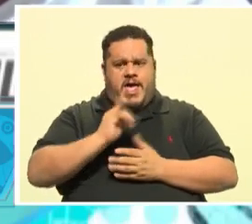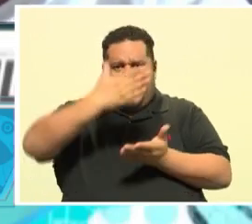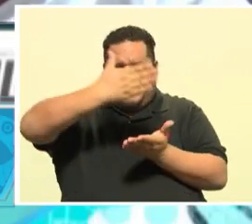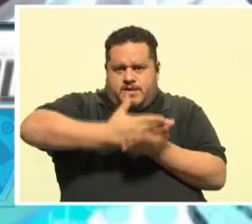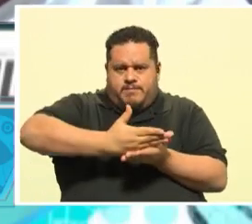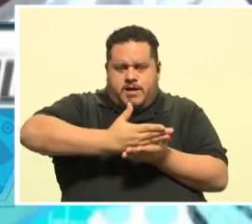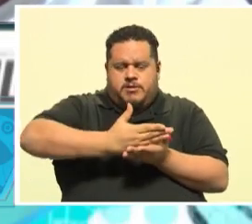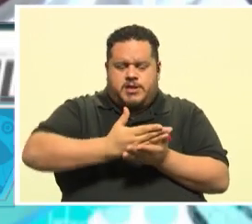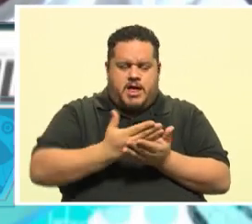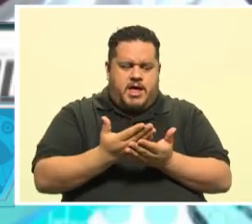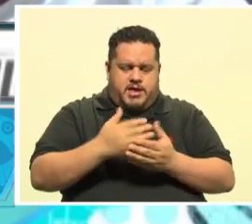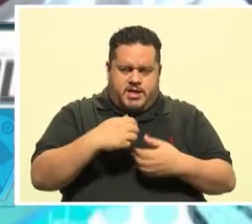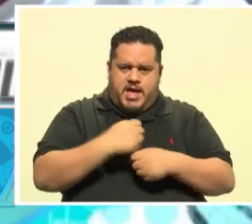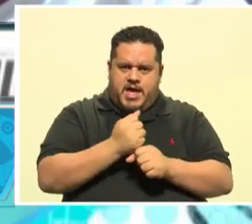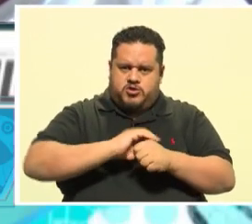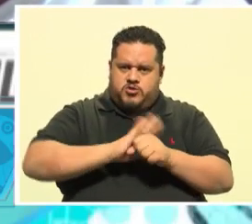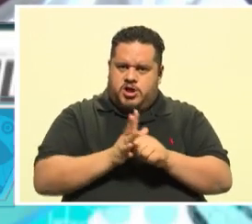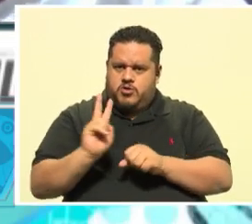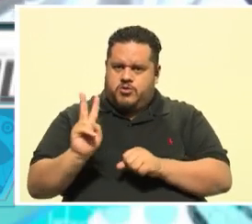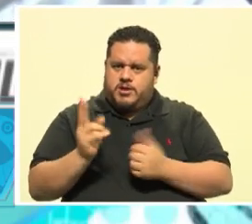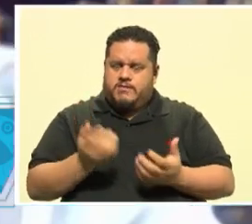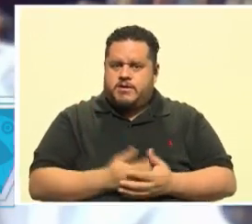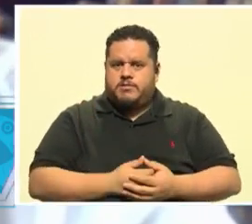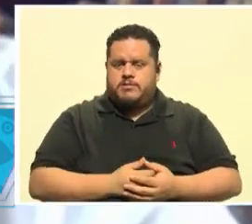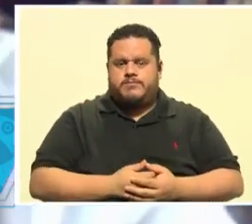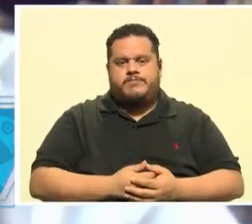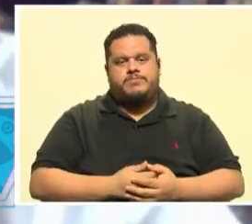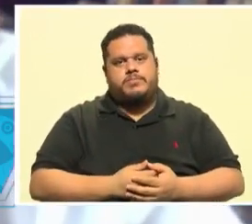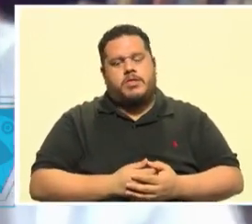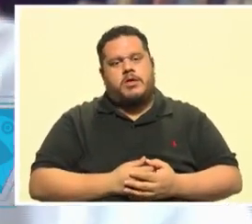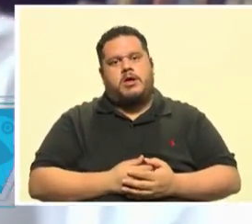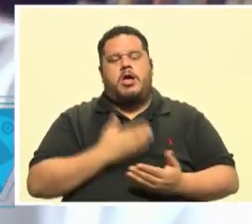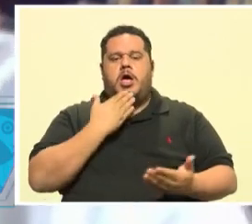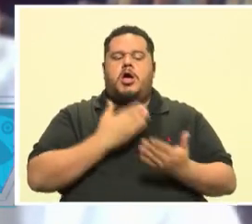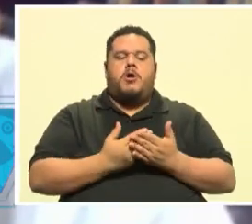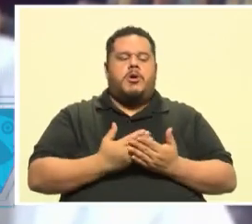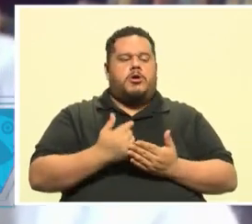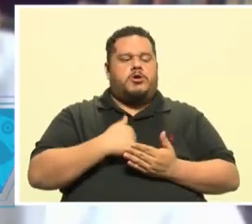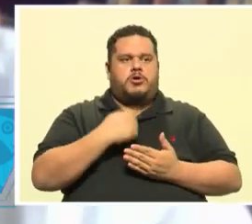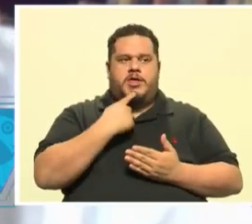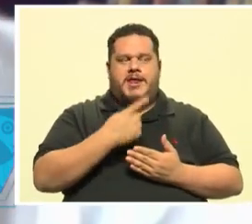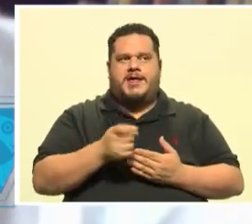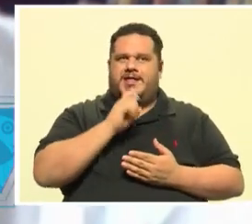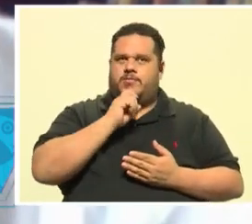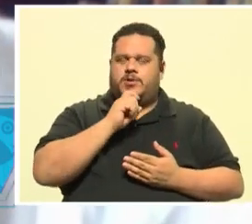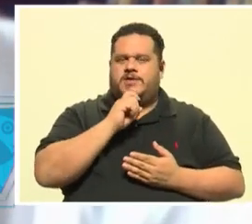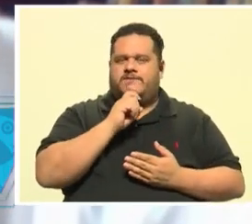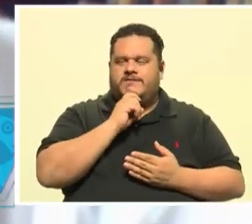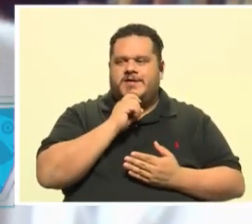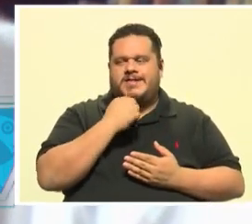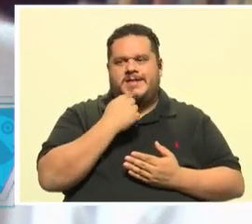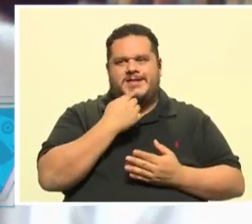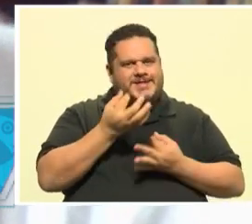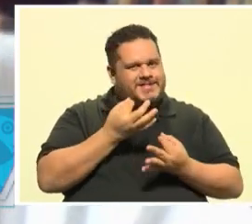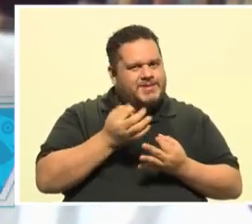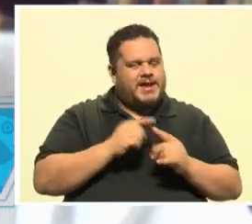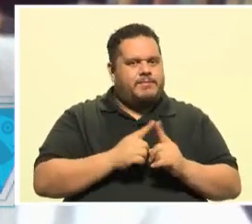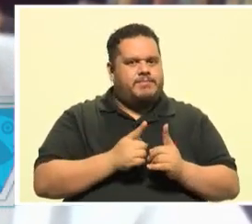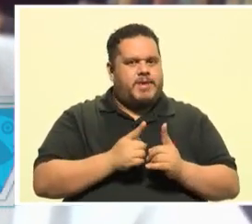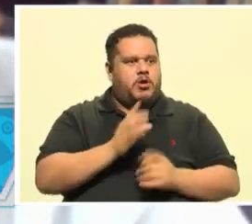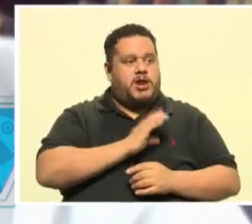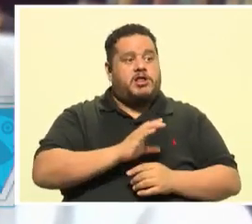Nicaragua. Y una cosa es el gobierno de Nicaragua con el cual debemos y tenemos que tener